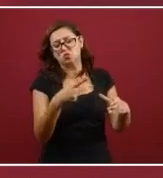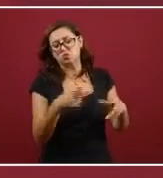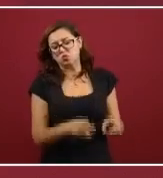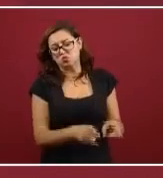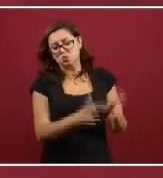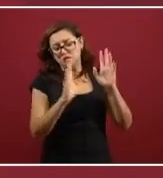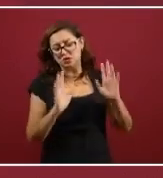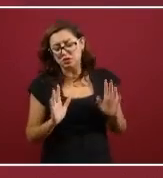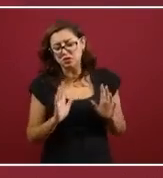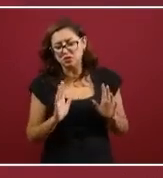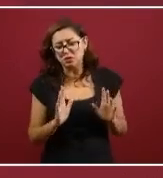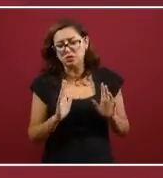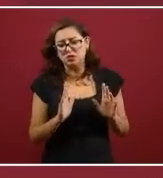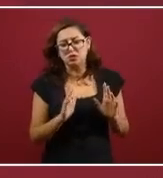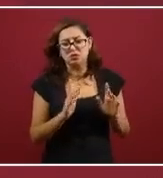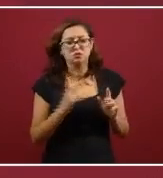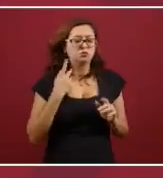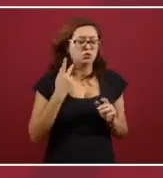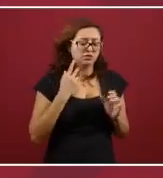es asunto de economistas.